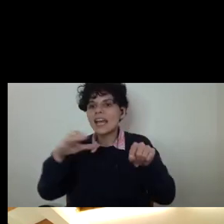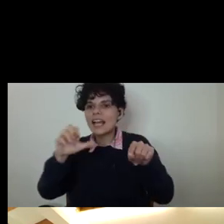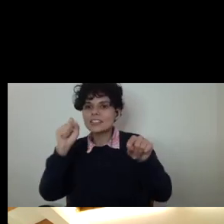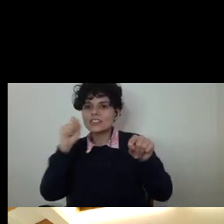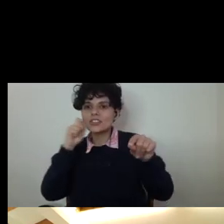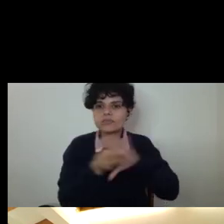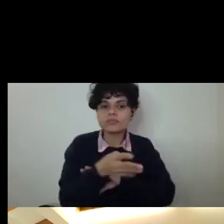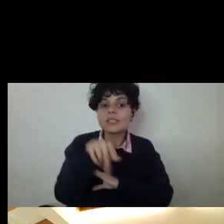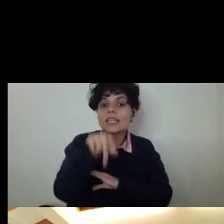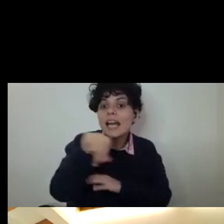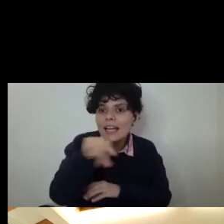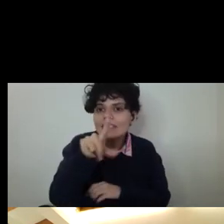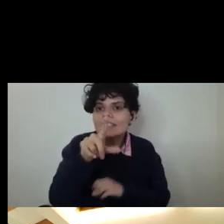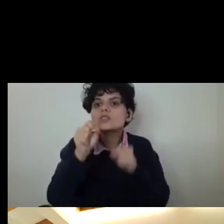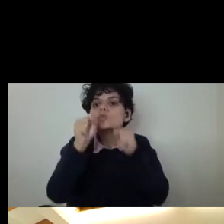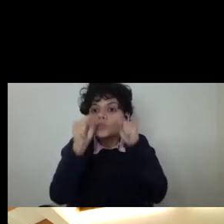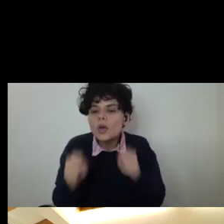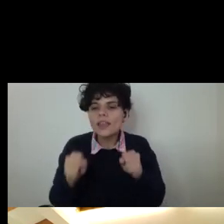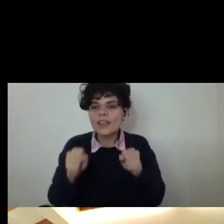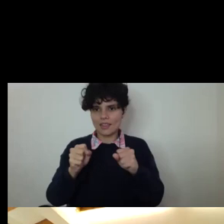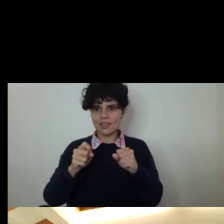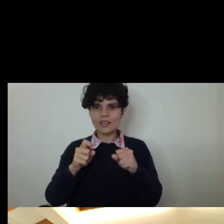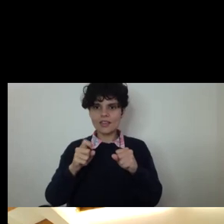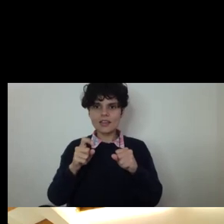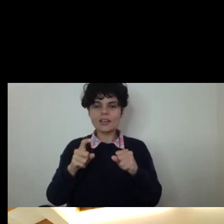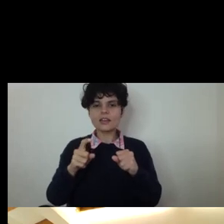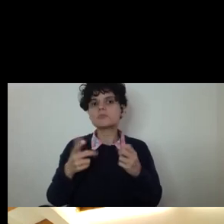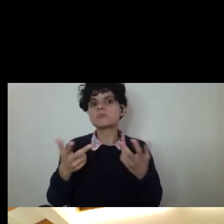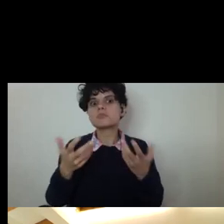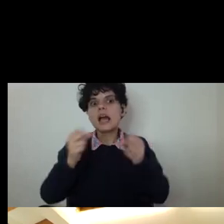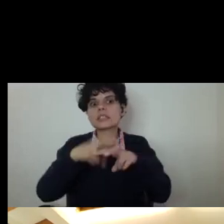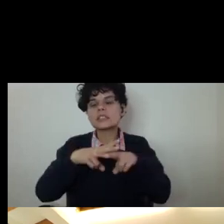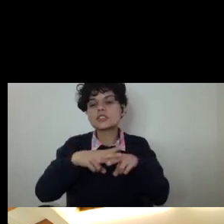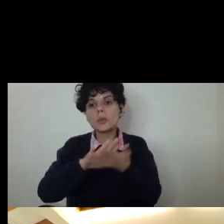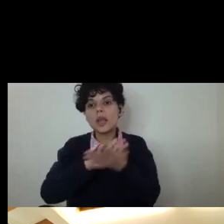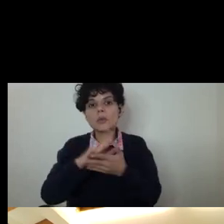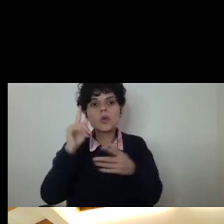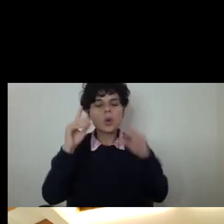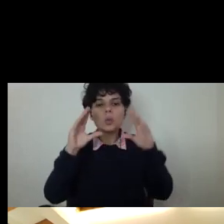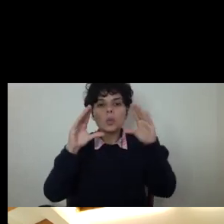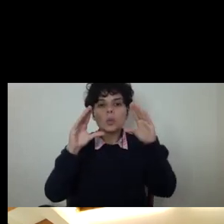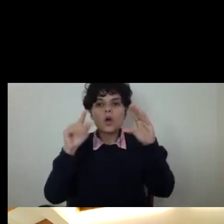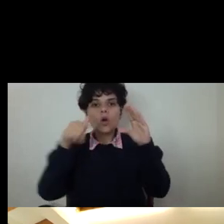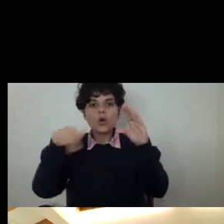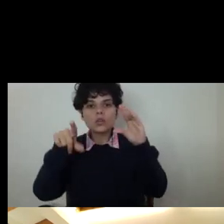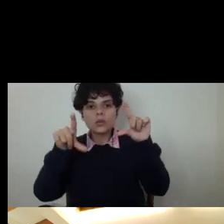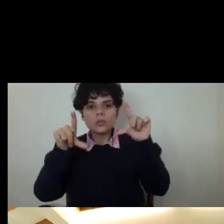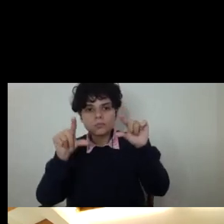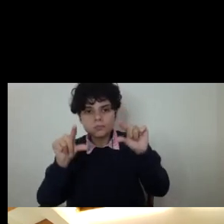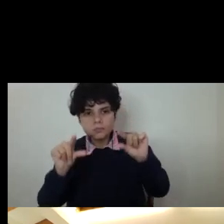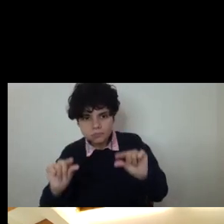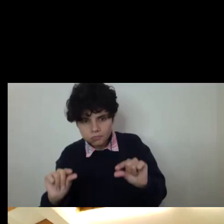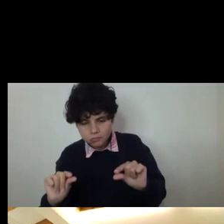de estos canales en el mismo registro. Si ustedes agregaban un agente reductor, lo podían llevar a esta forma o a esta